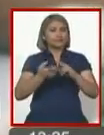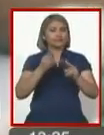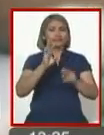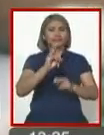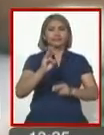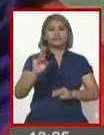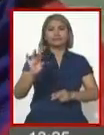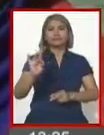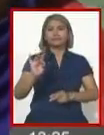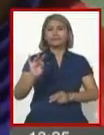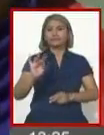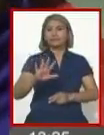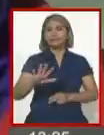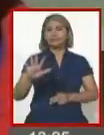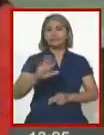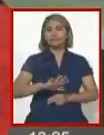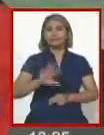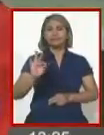número